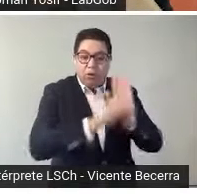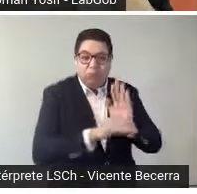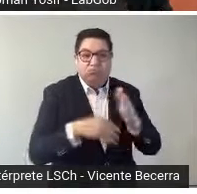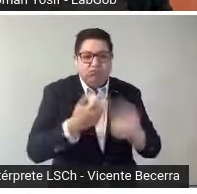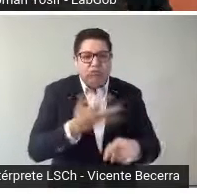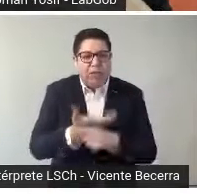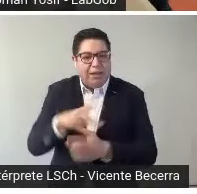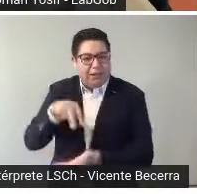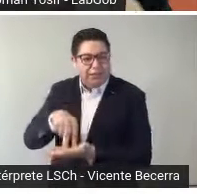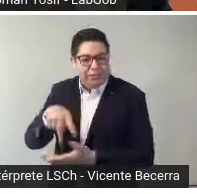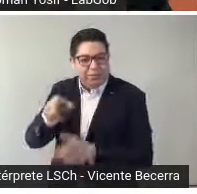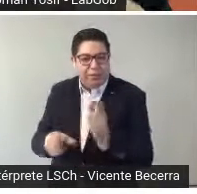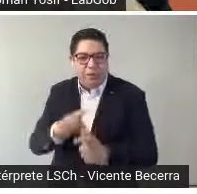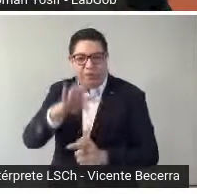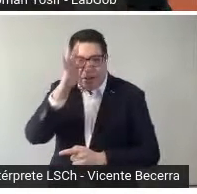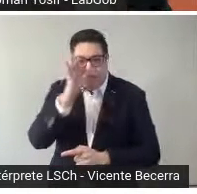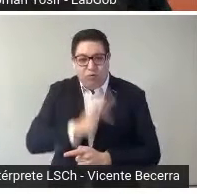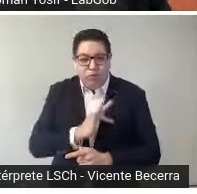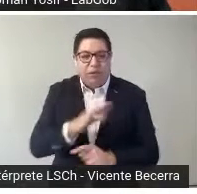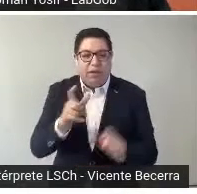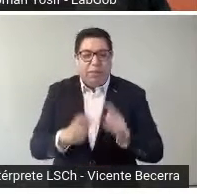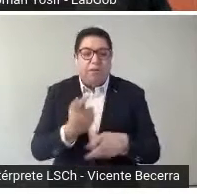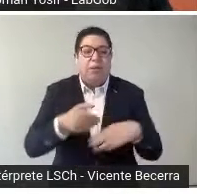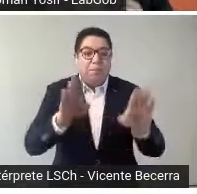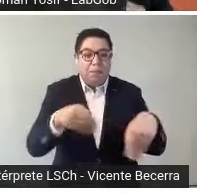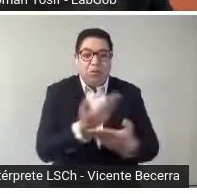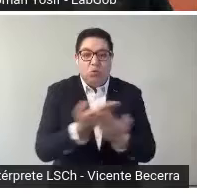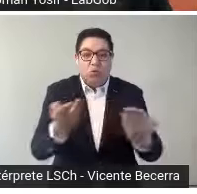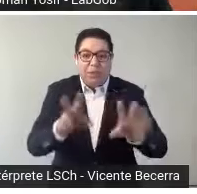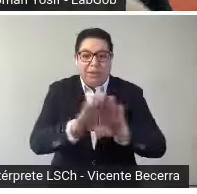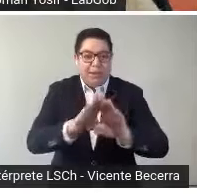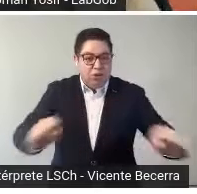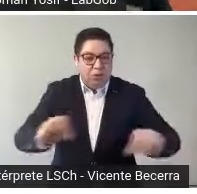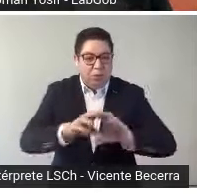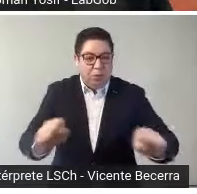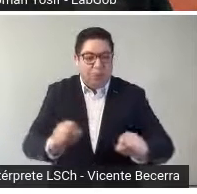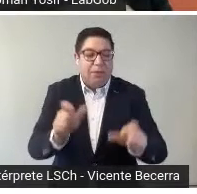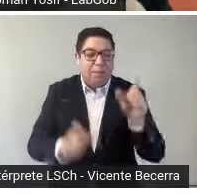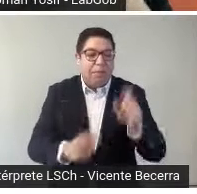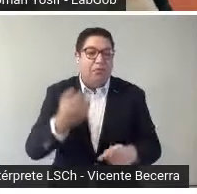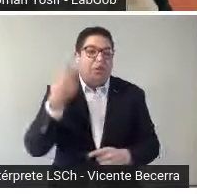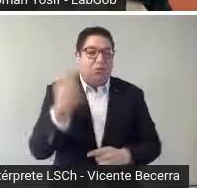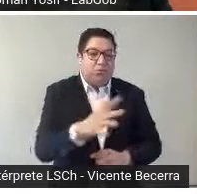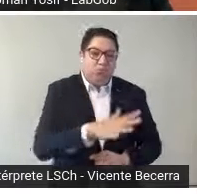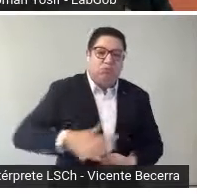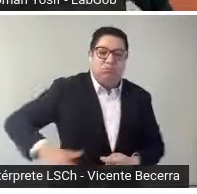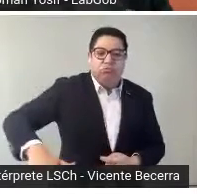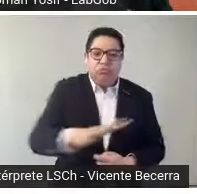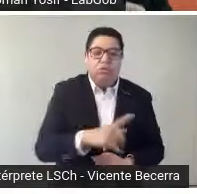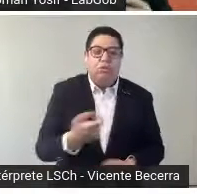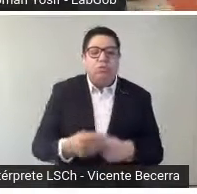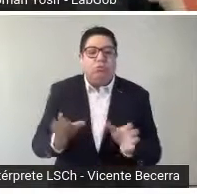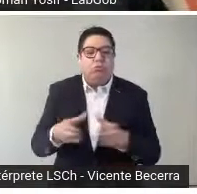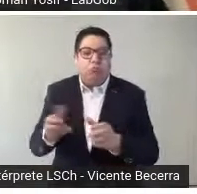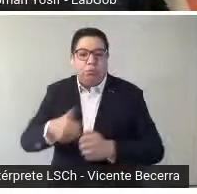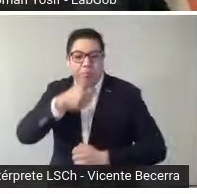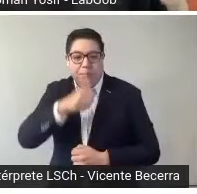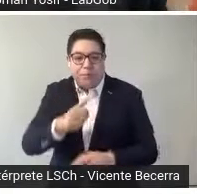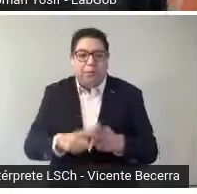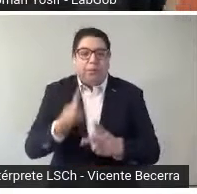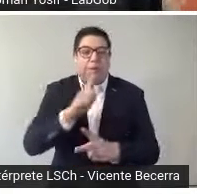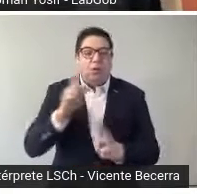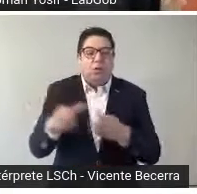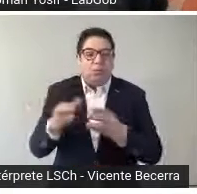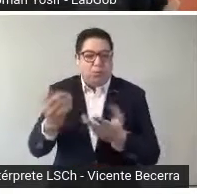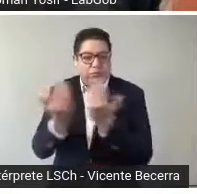con funcionarios públicos comprometidos como ustedes y con socios de la sociedad civil, del mundo privado y de la academia que